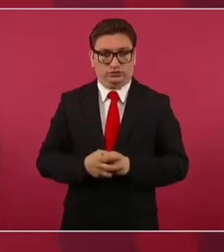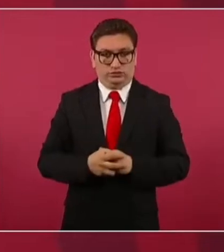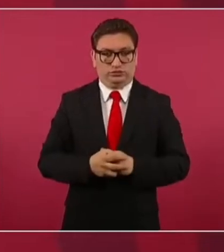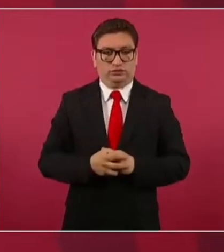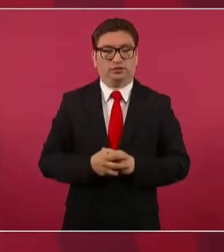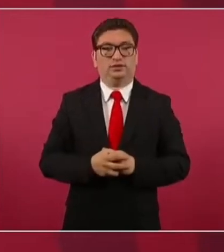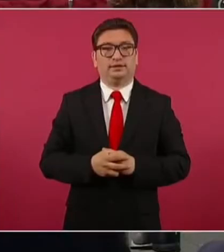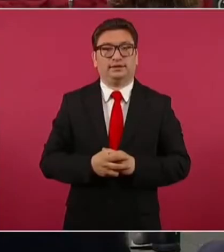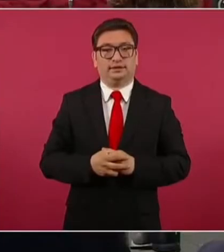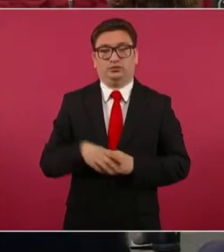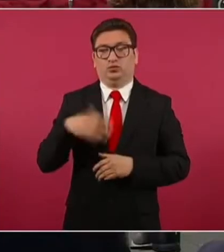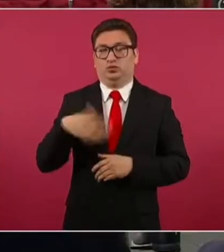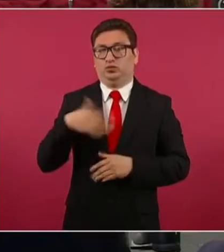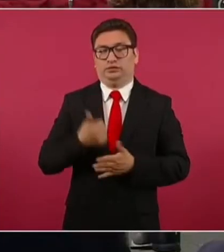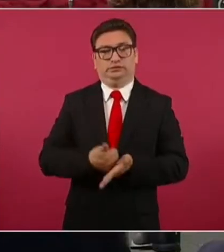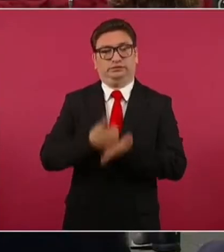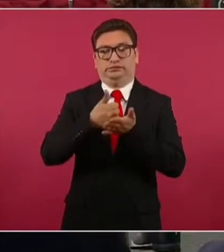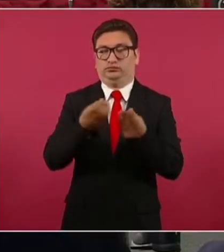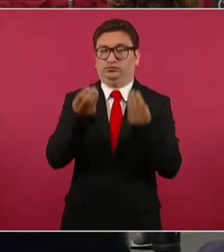que va a ayudar mucho,